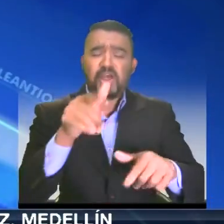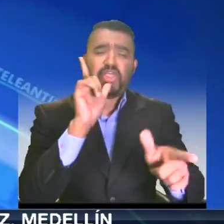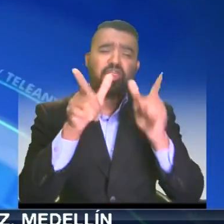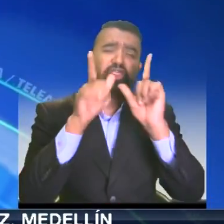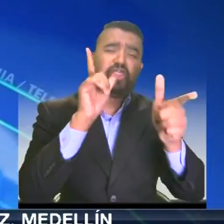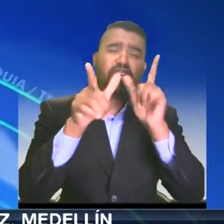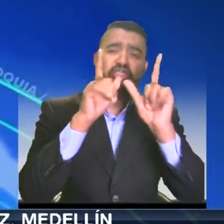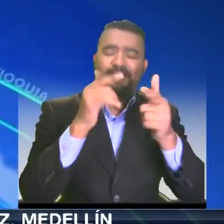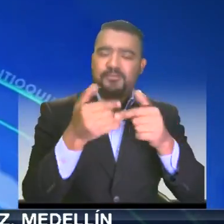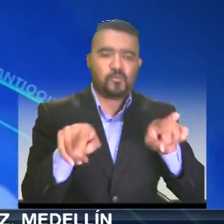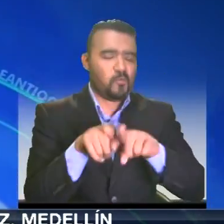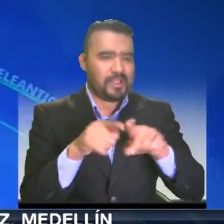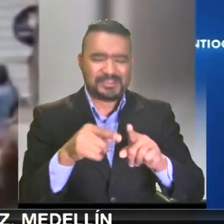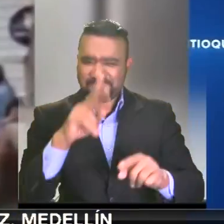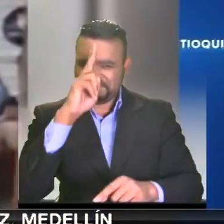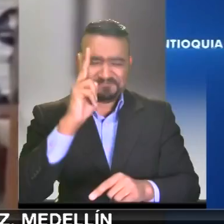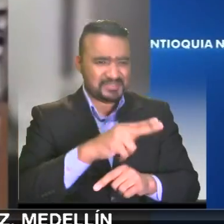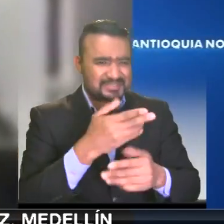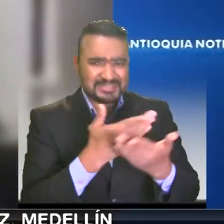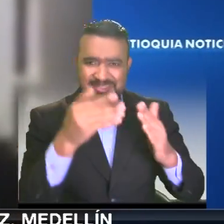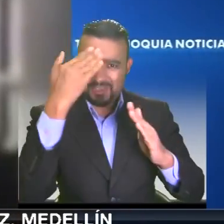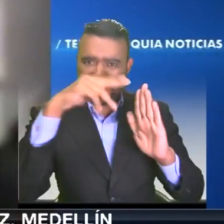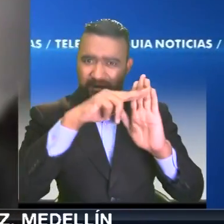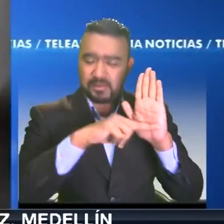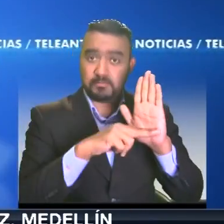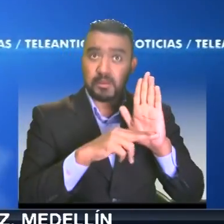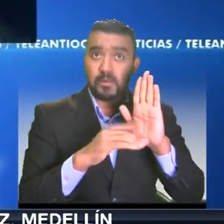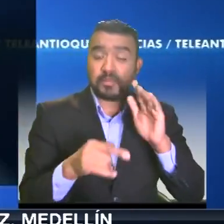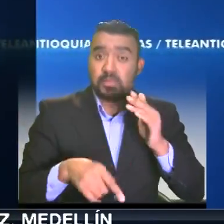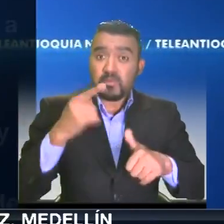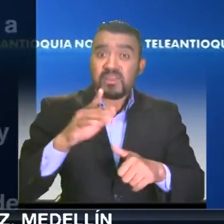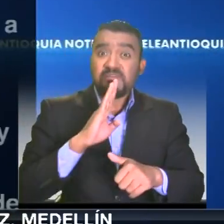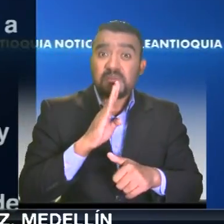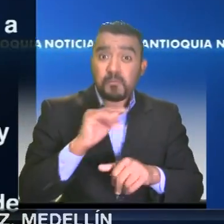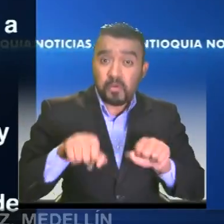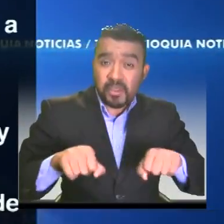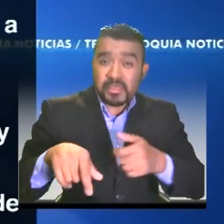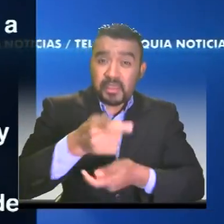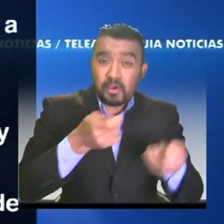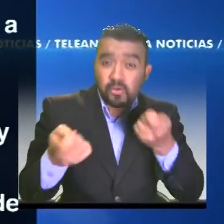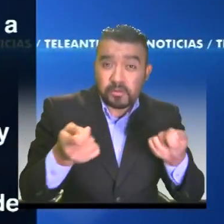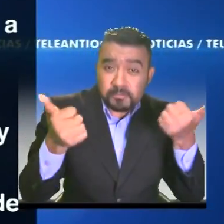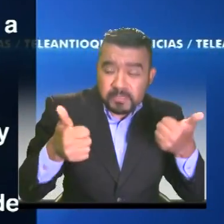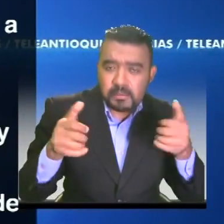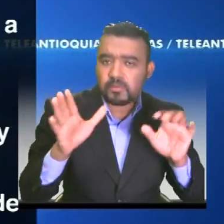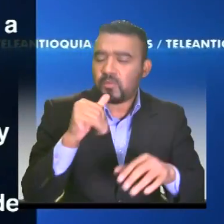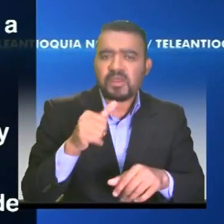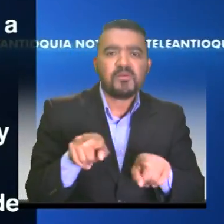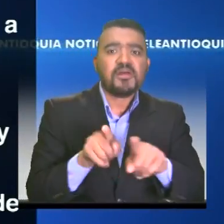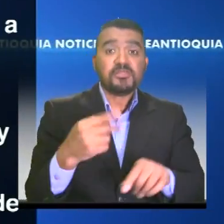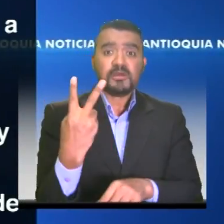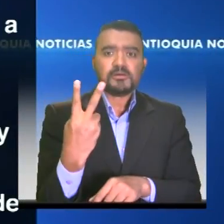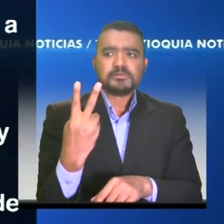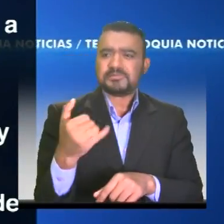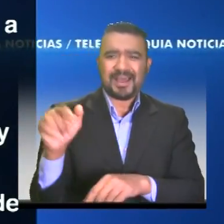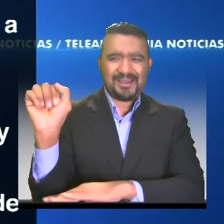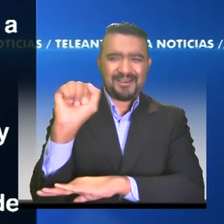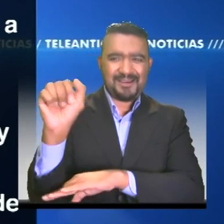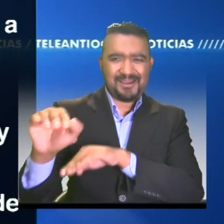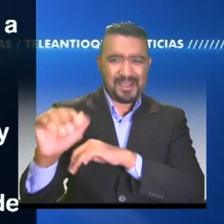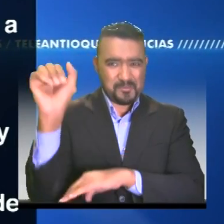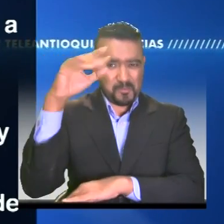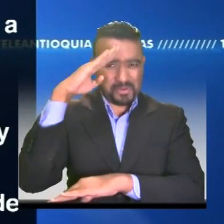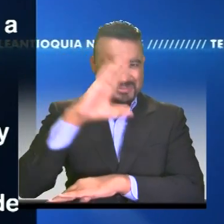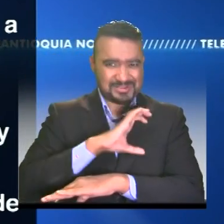cosas no salieron bien. 2 de estas personas se tornaron agresivas y arremetieron contra la patrulla policial e incitaron a los